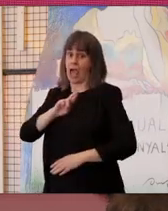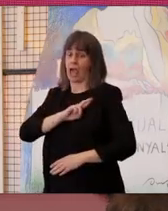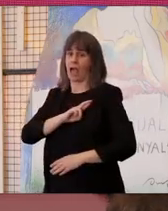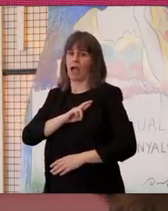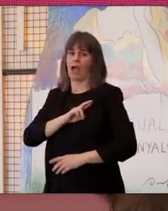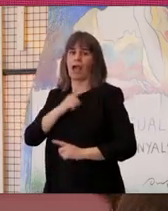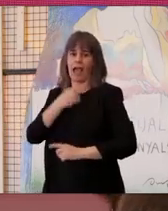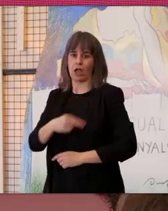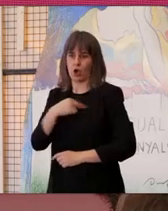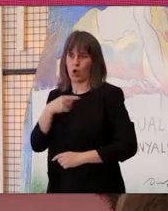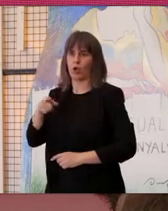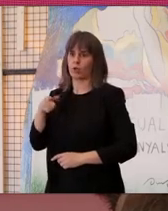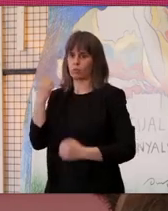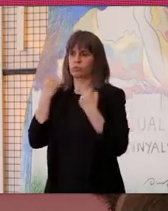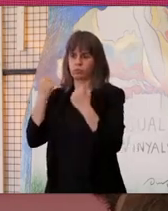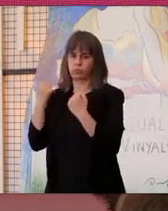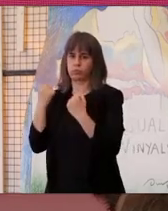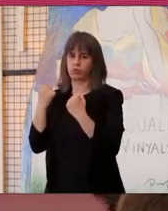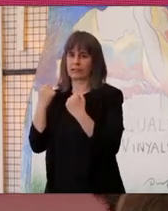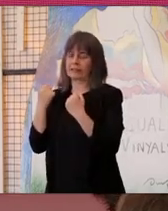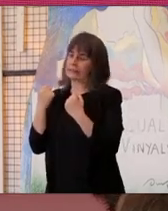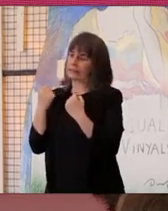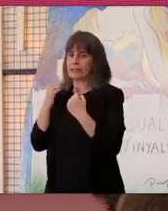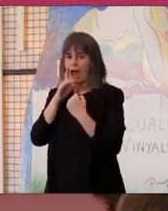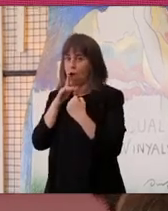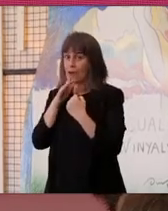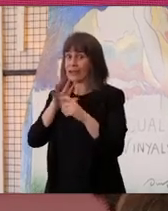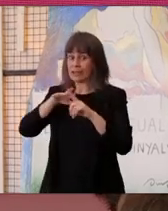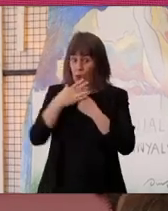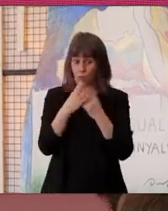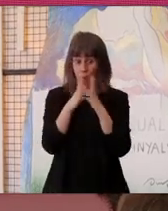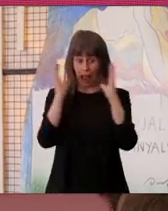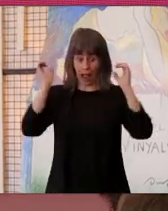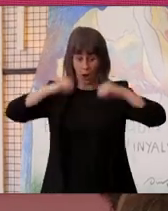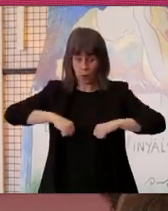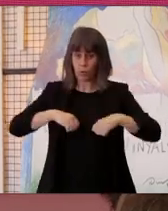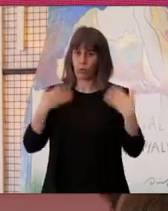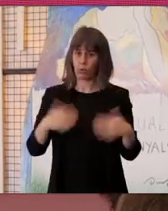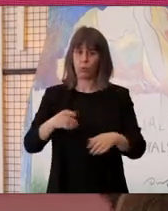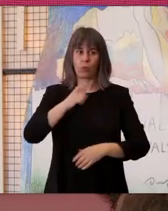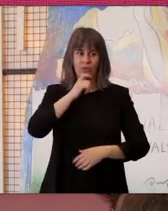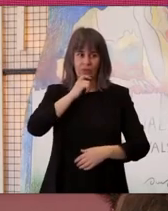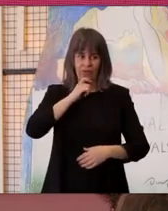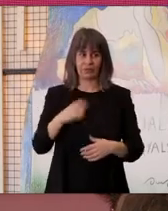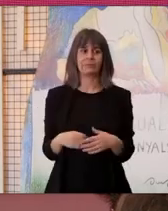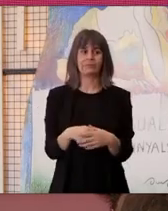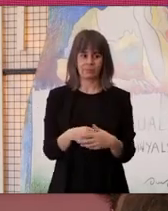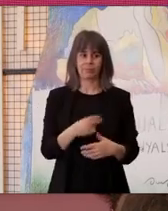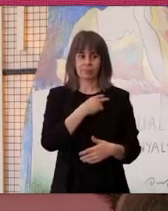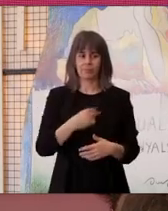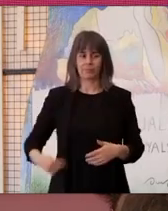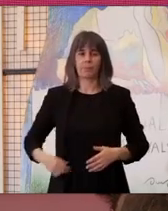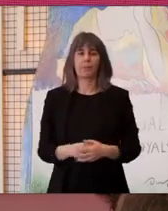volver a firmar los acuerdos de Pekín pero el caso felizmente es que están ahí Es verdad que